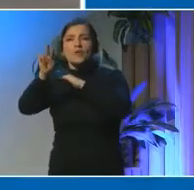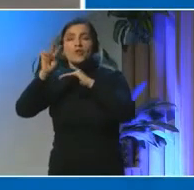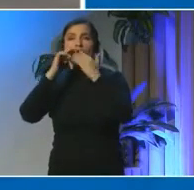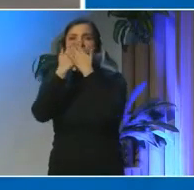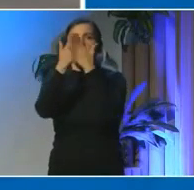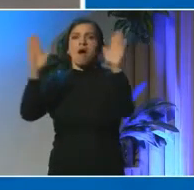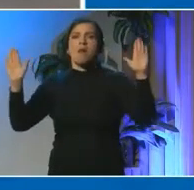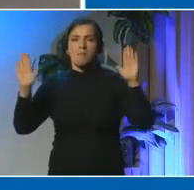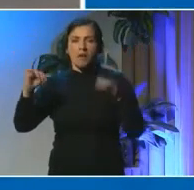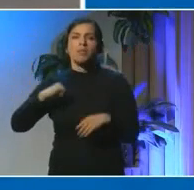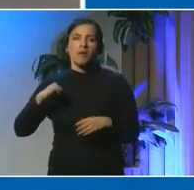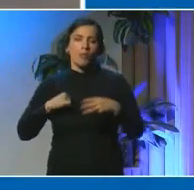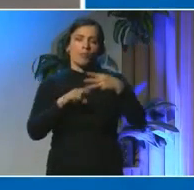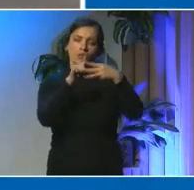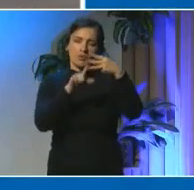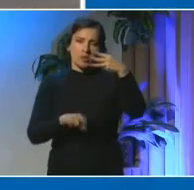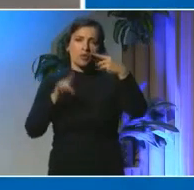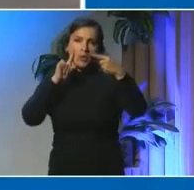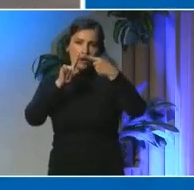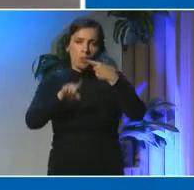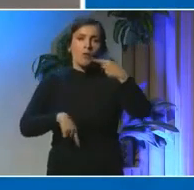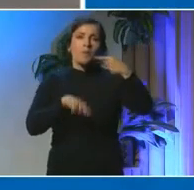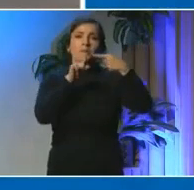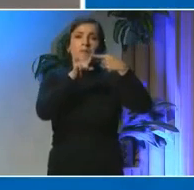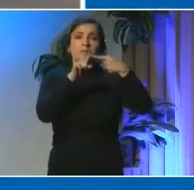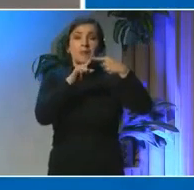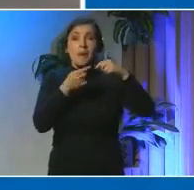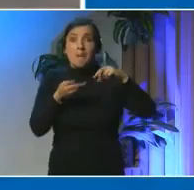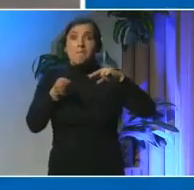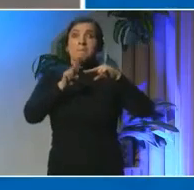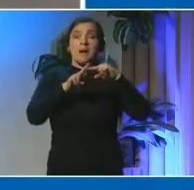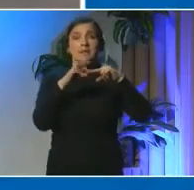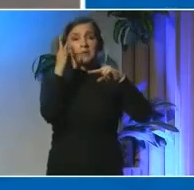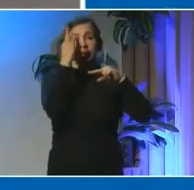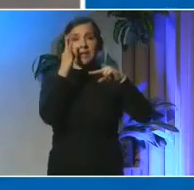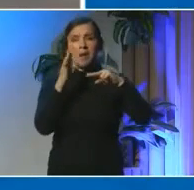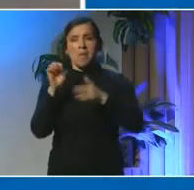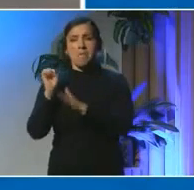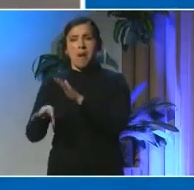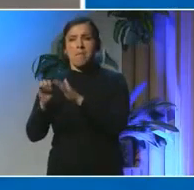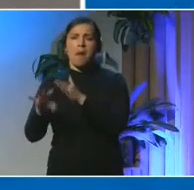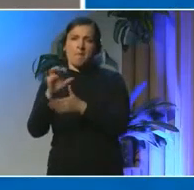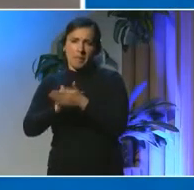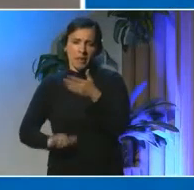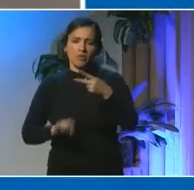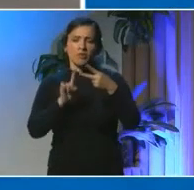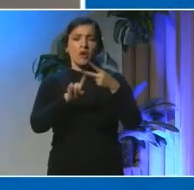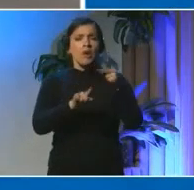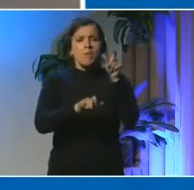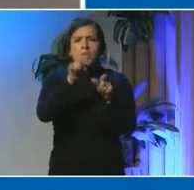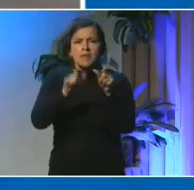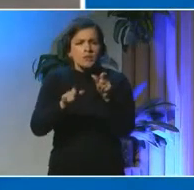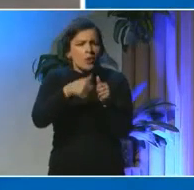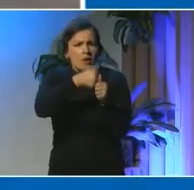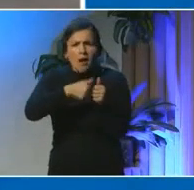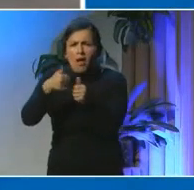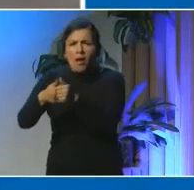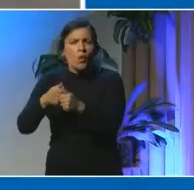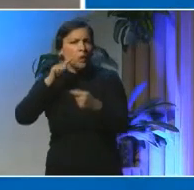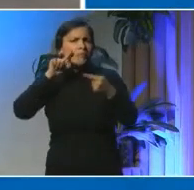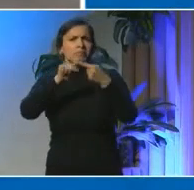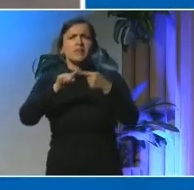diferentes causas una de ellas se llama más belleza menos residuos otra se llama cada persona importa que habla de la diversidad de la